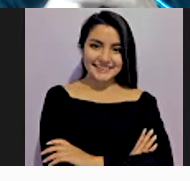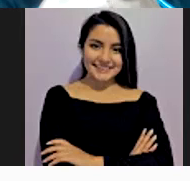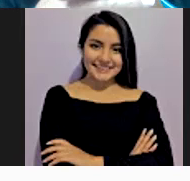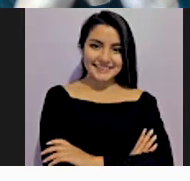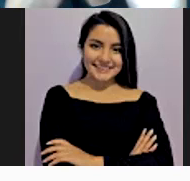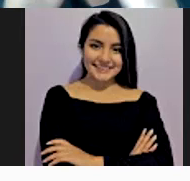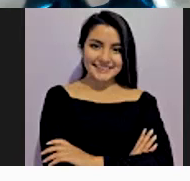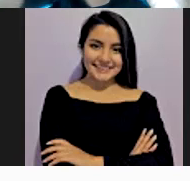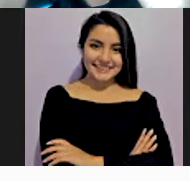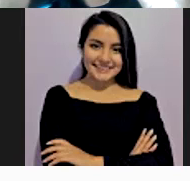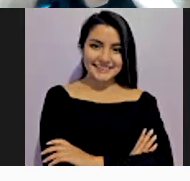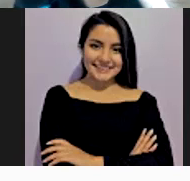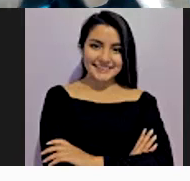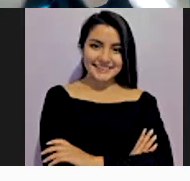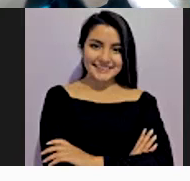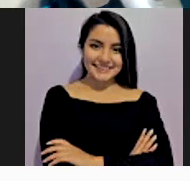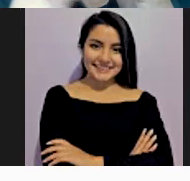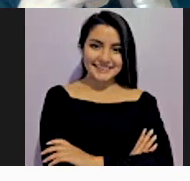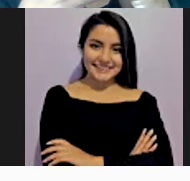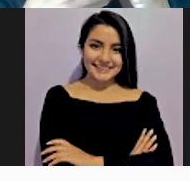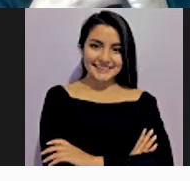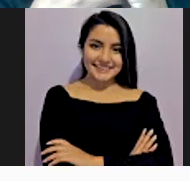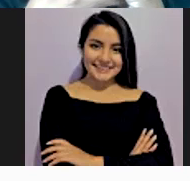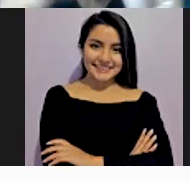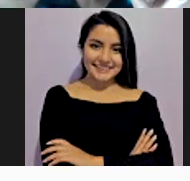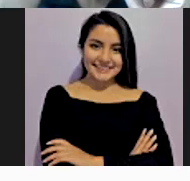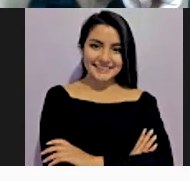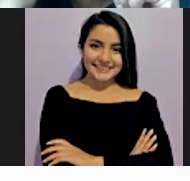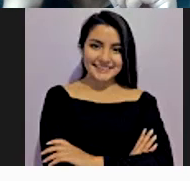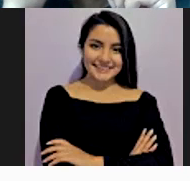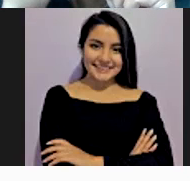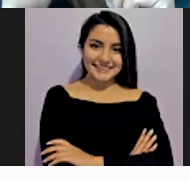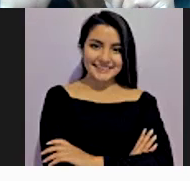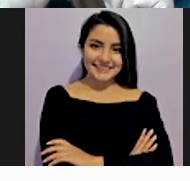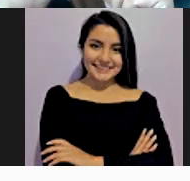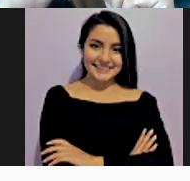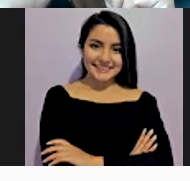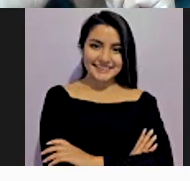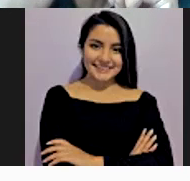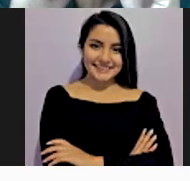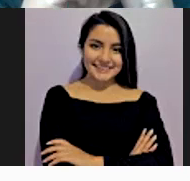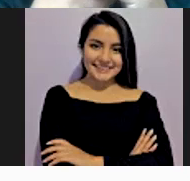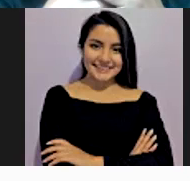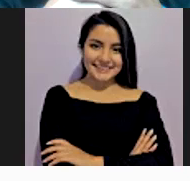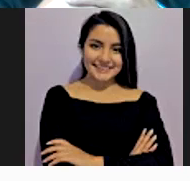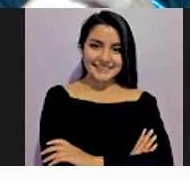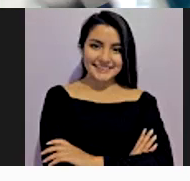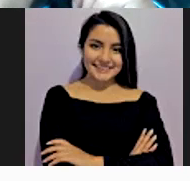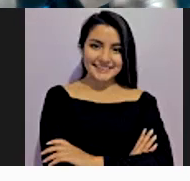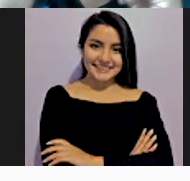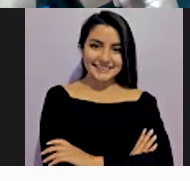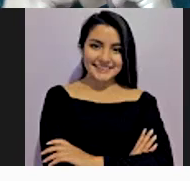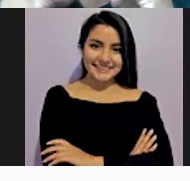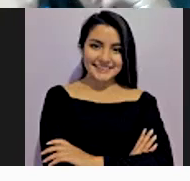Ya. Más o menos, ¿cuáles son fundamentos de Meyer, Peter y Müller para lo que es sedimentos de fondo? ¿Cuáles